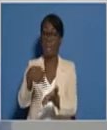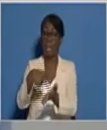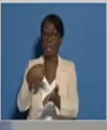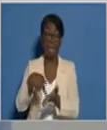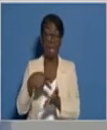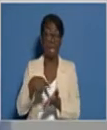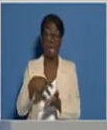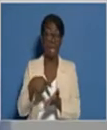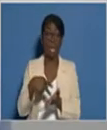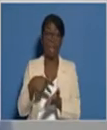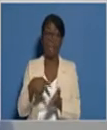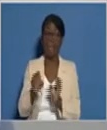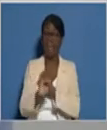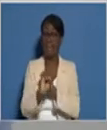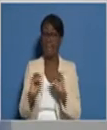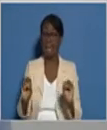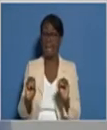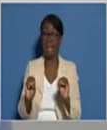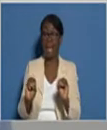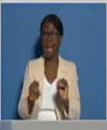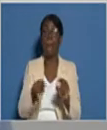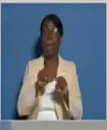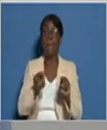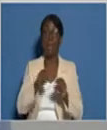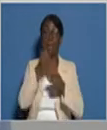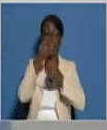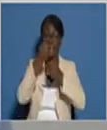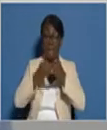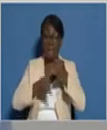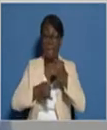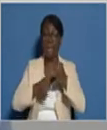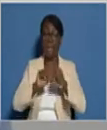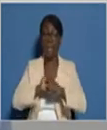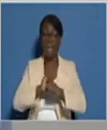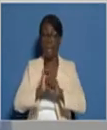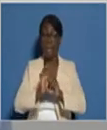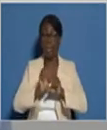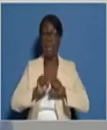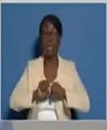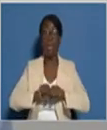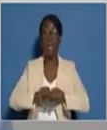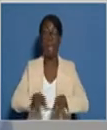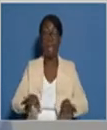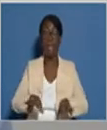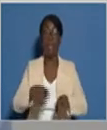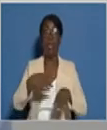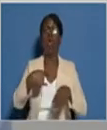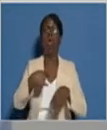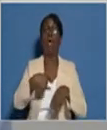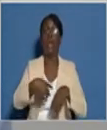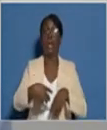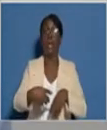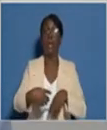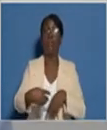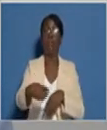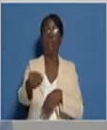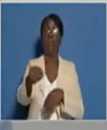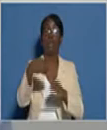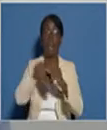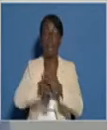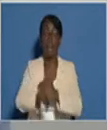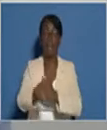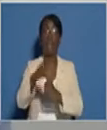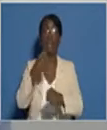mismo no perderá la oportunidad de regresar a su puesto de trabajo una vez termine esta suspensión o más bien